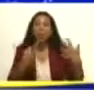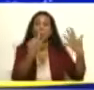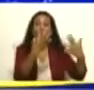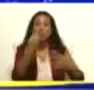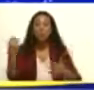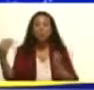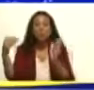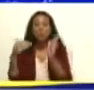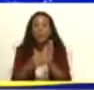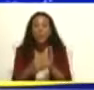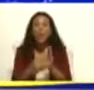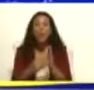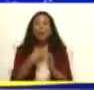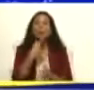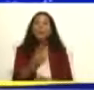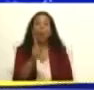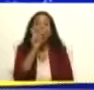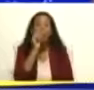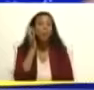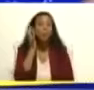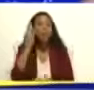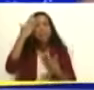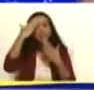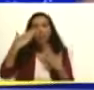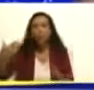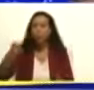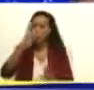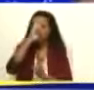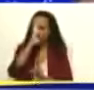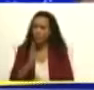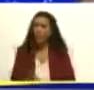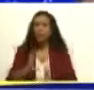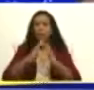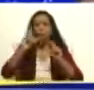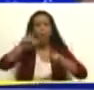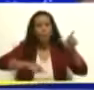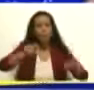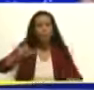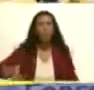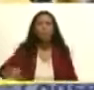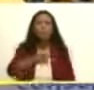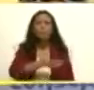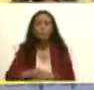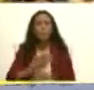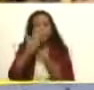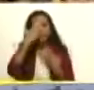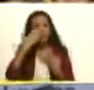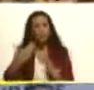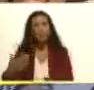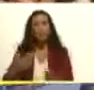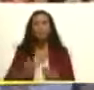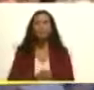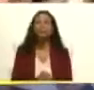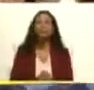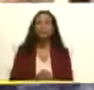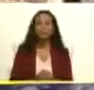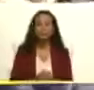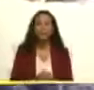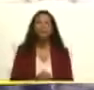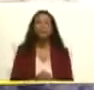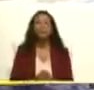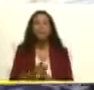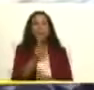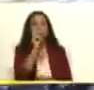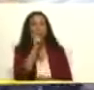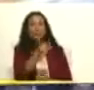1.800.000 voceros y voceras. Mi saludo, pues, a todas ustedes. Mi saludo, mira qué alto es ese vocero,